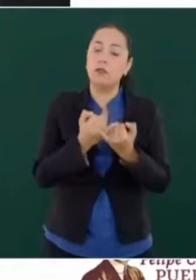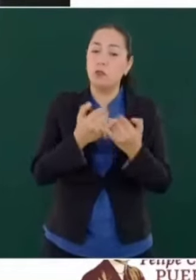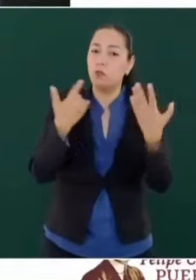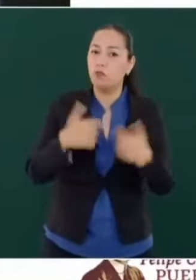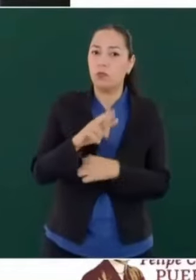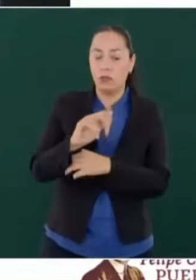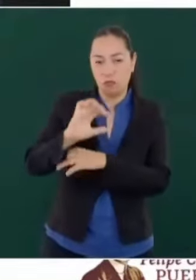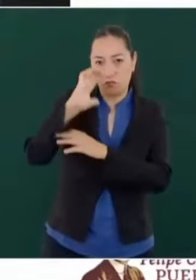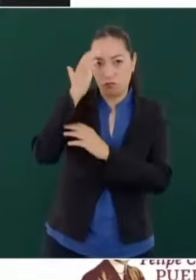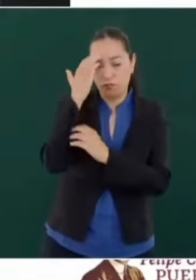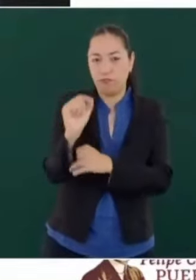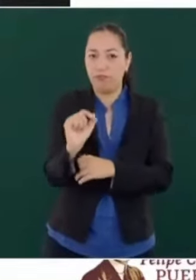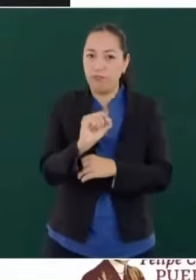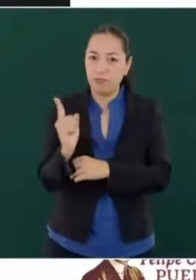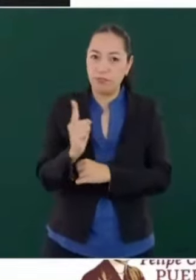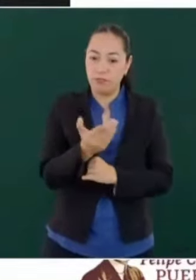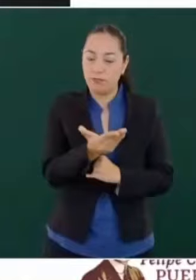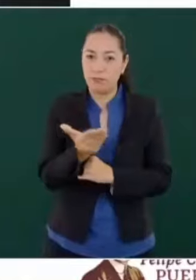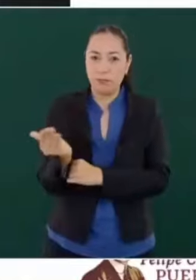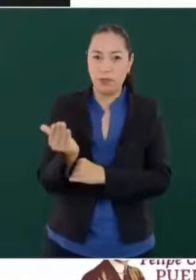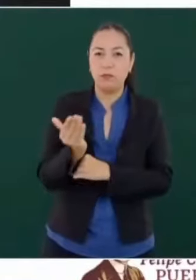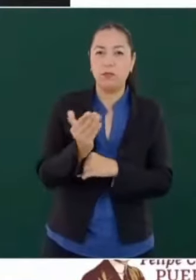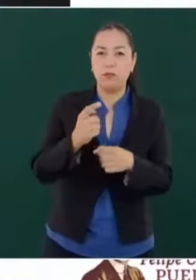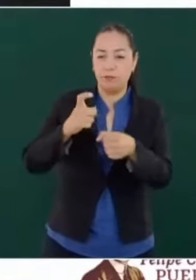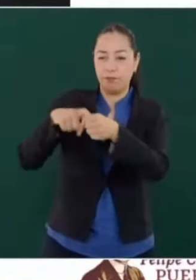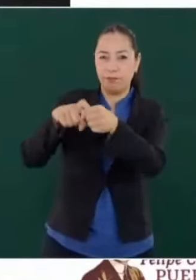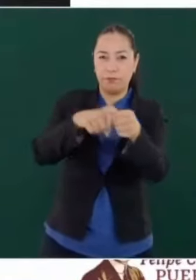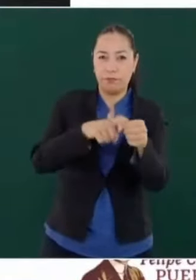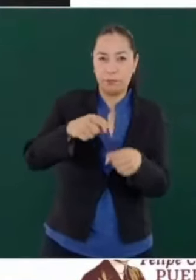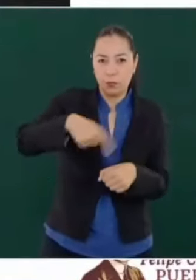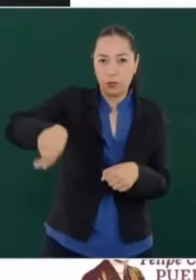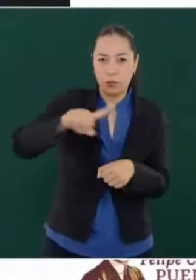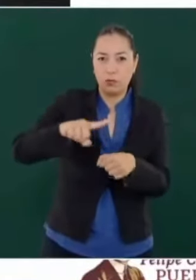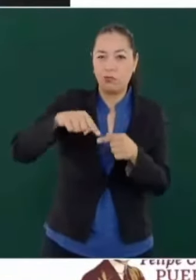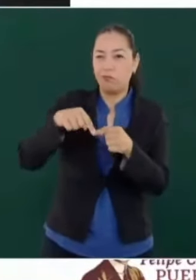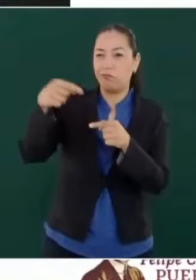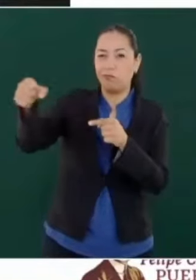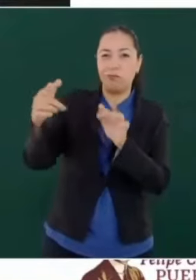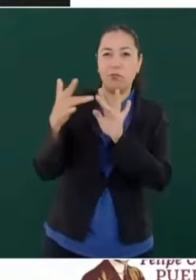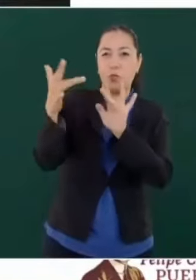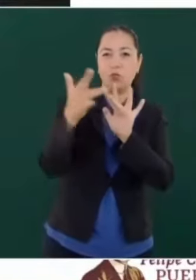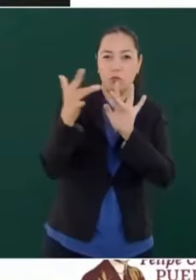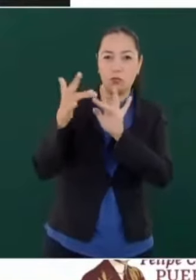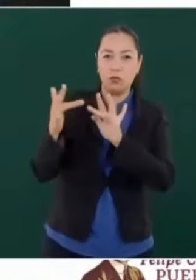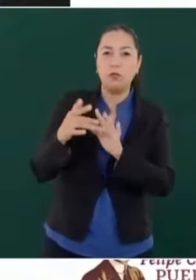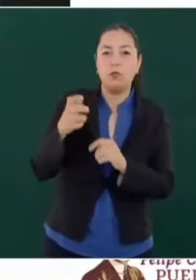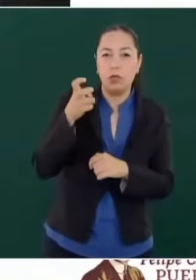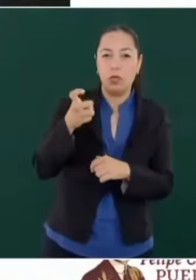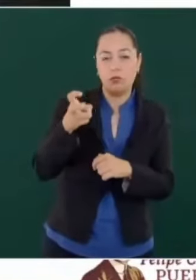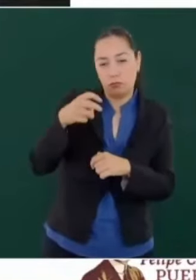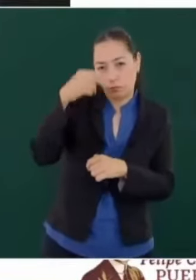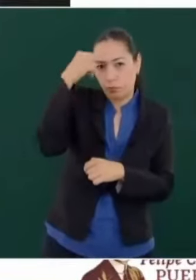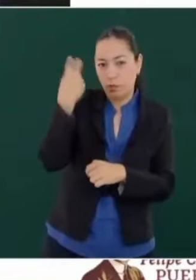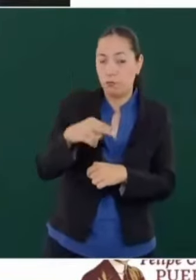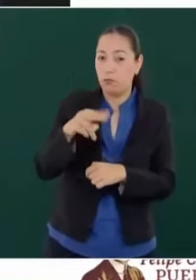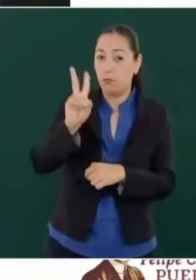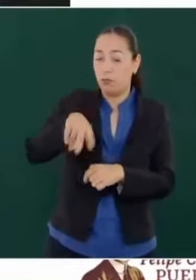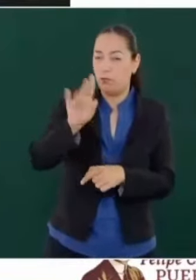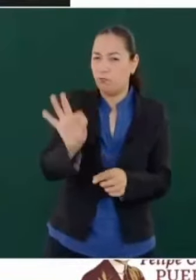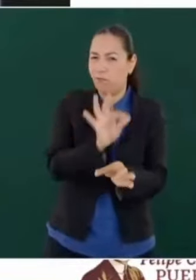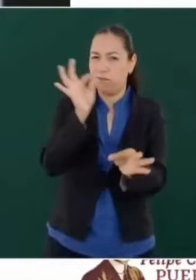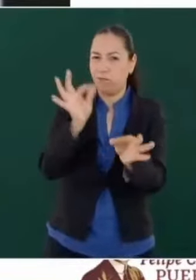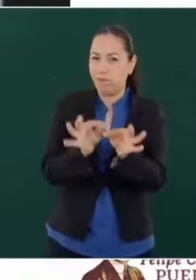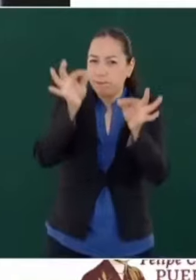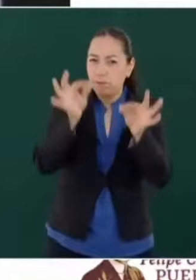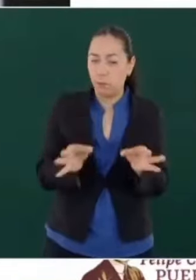muy especial a los miembros del Servicio Exterior Mexicano, que son impecables.